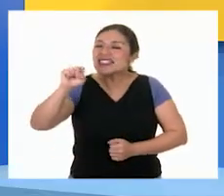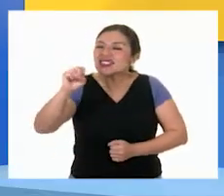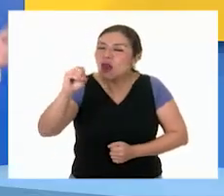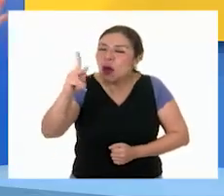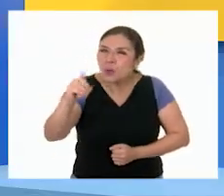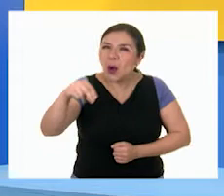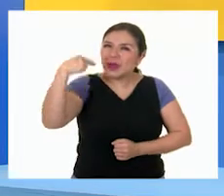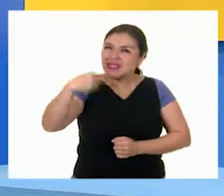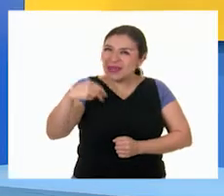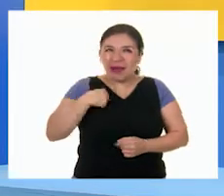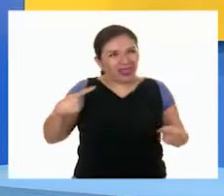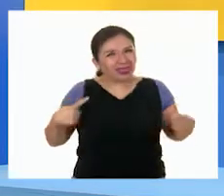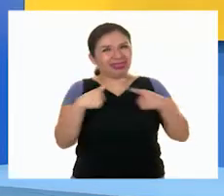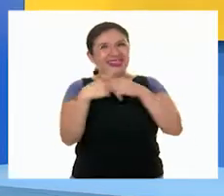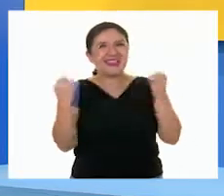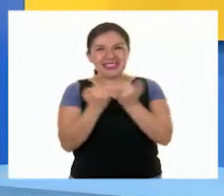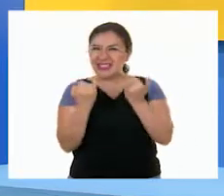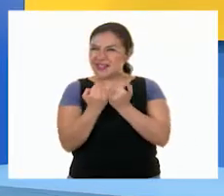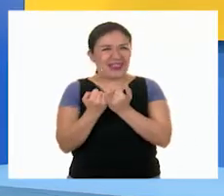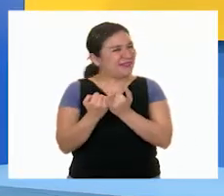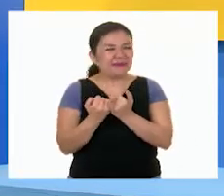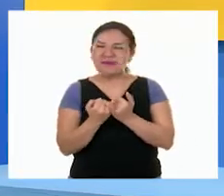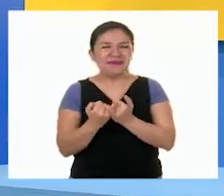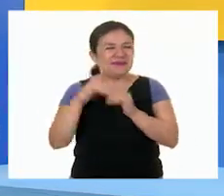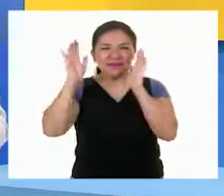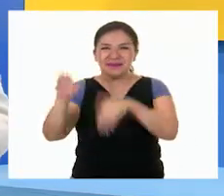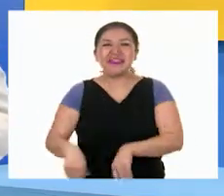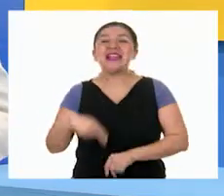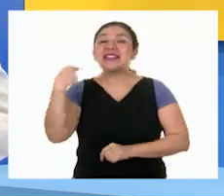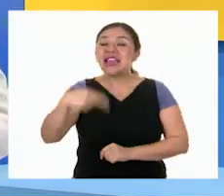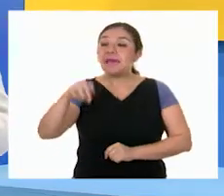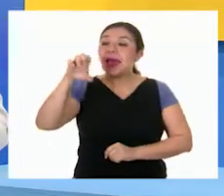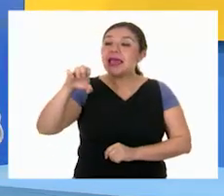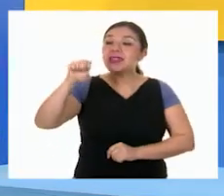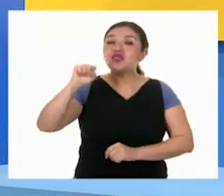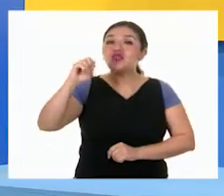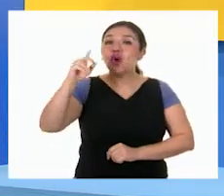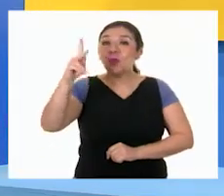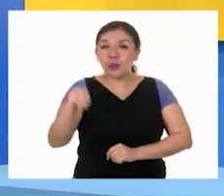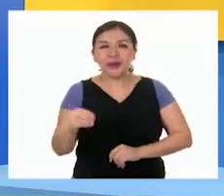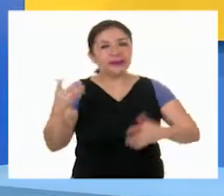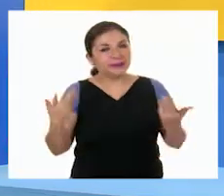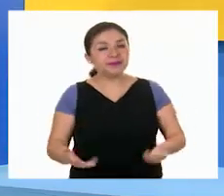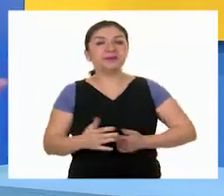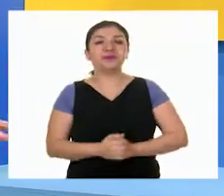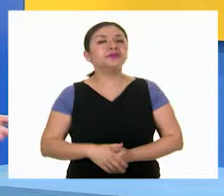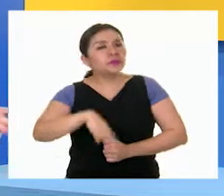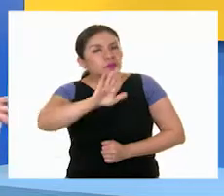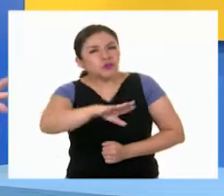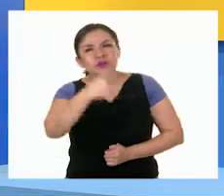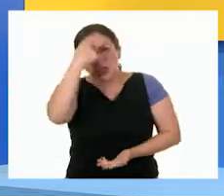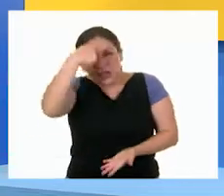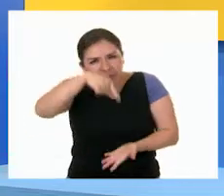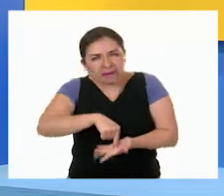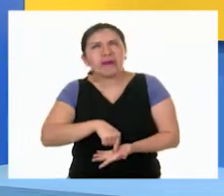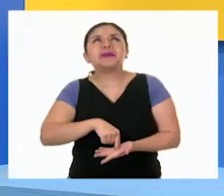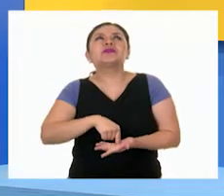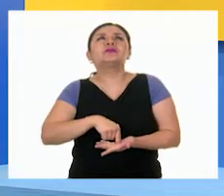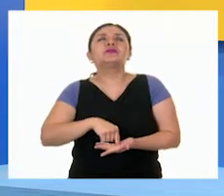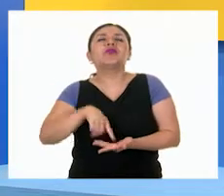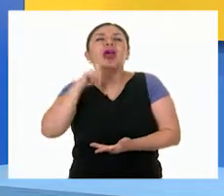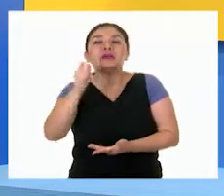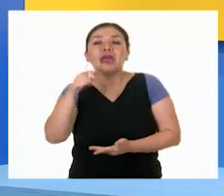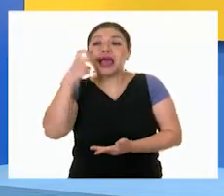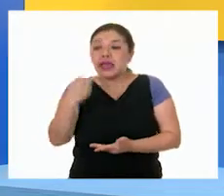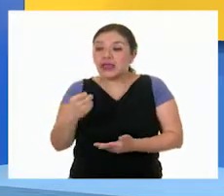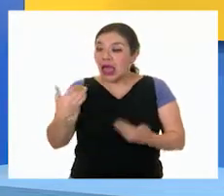Esopo, ya ves, ya me iba a trabar yo también, Raulito. Esopo. Oye, ¿y cuál crees que es la